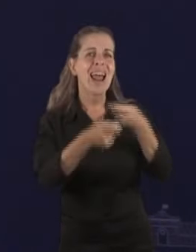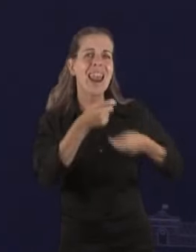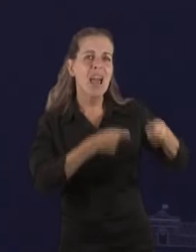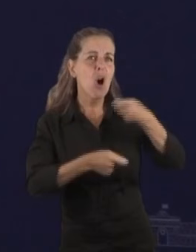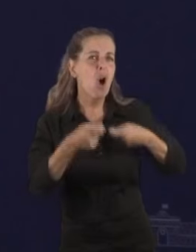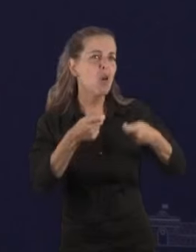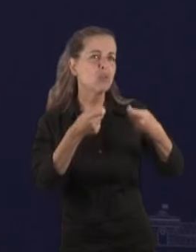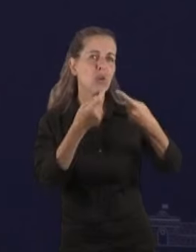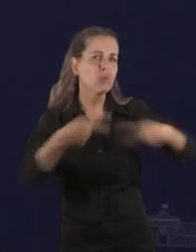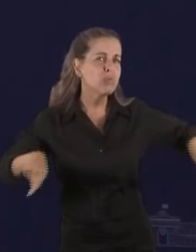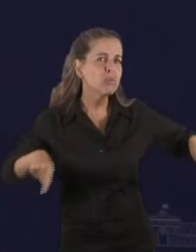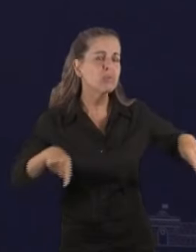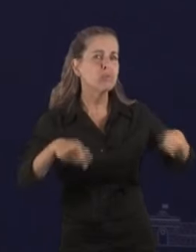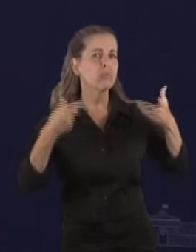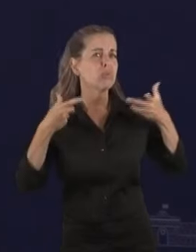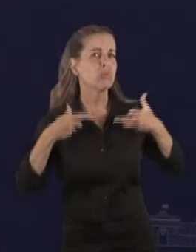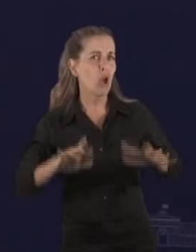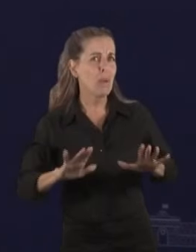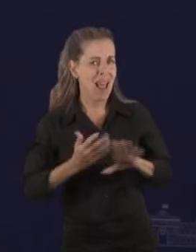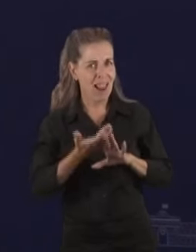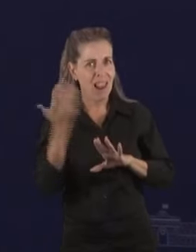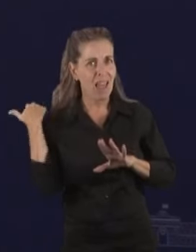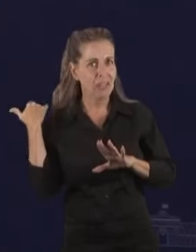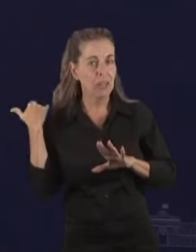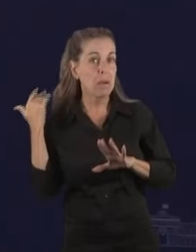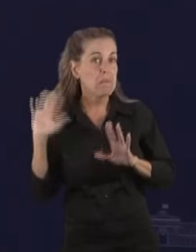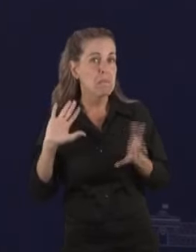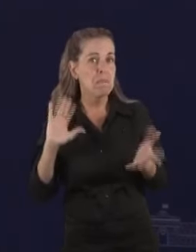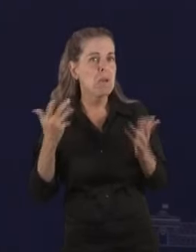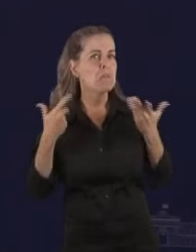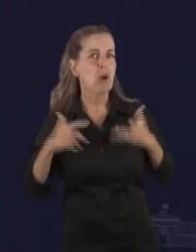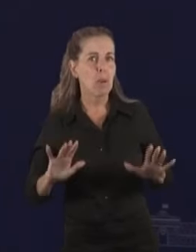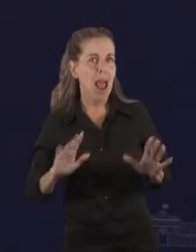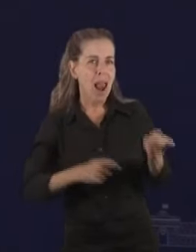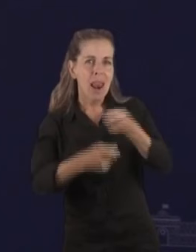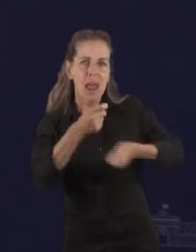vida comercial ha sido absolutamente normal.